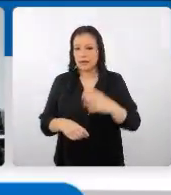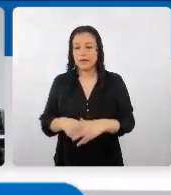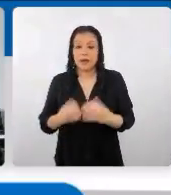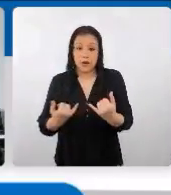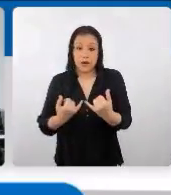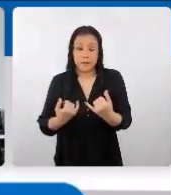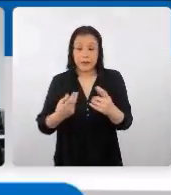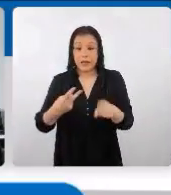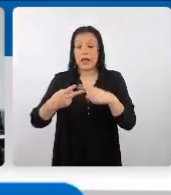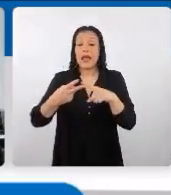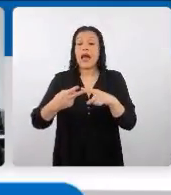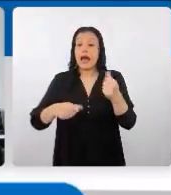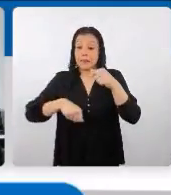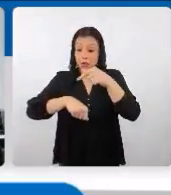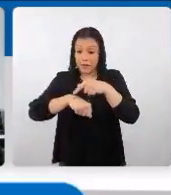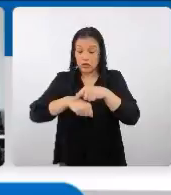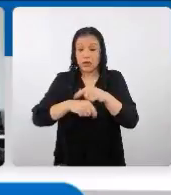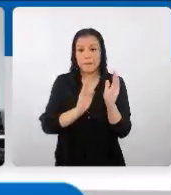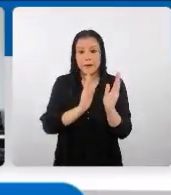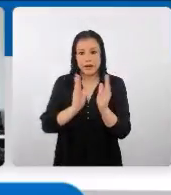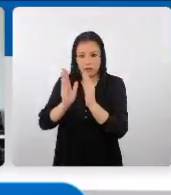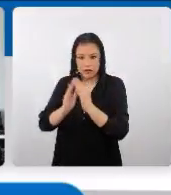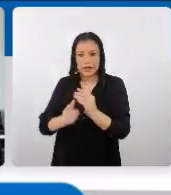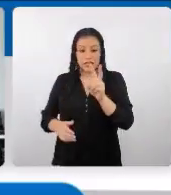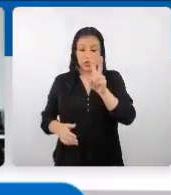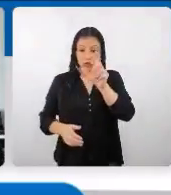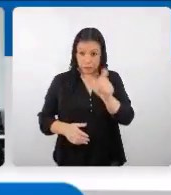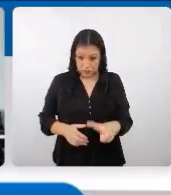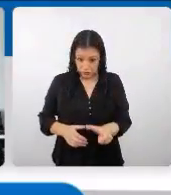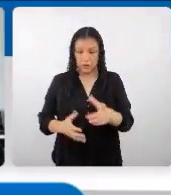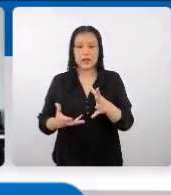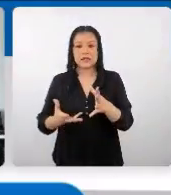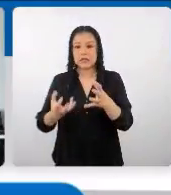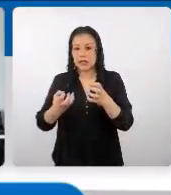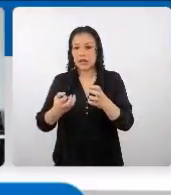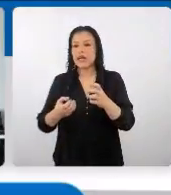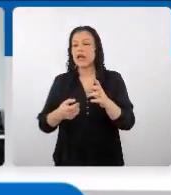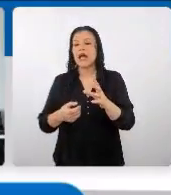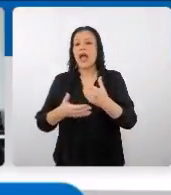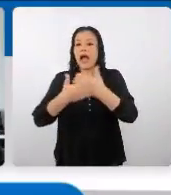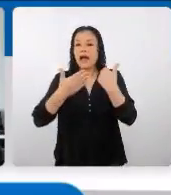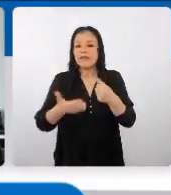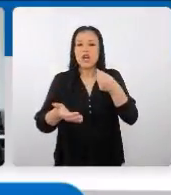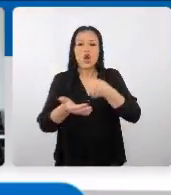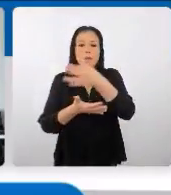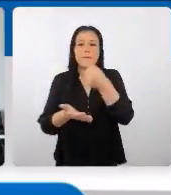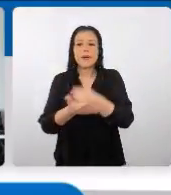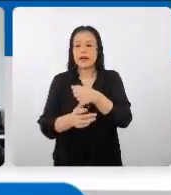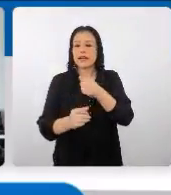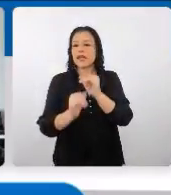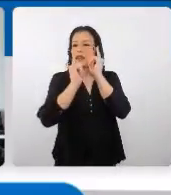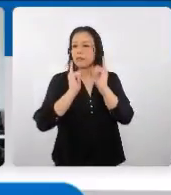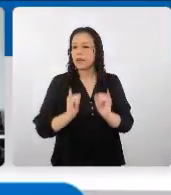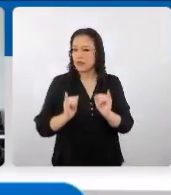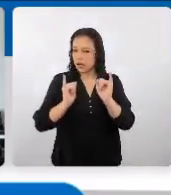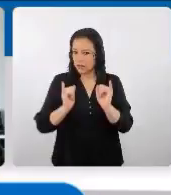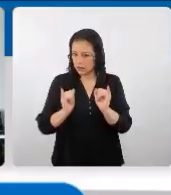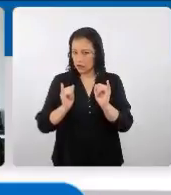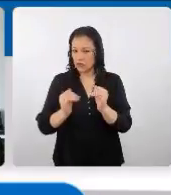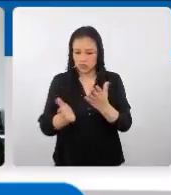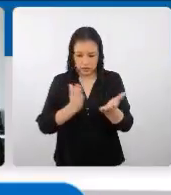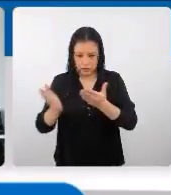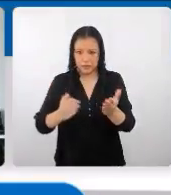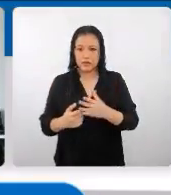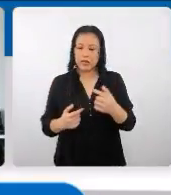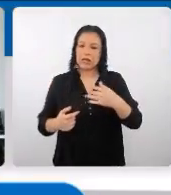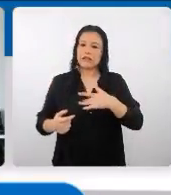uno de cada dos de estos vacacionistas optaría por comprar todos sus servicios por su cuenta. Ellos se sienten muy independientes